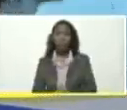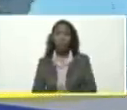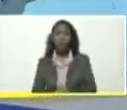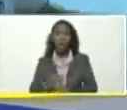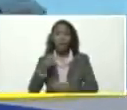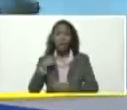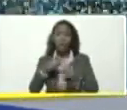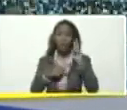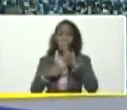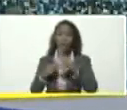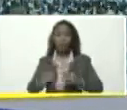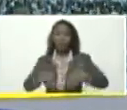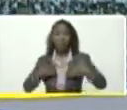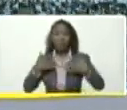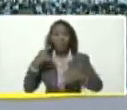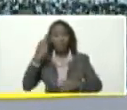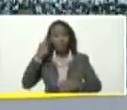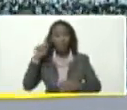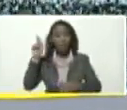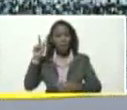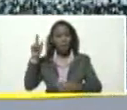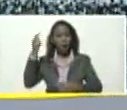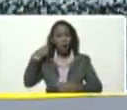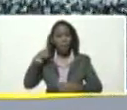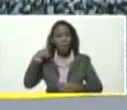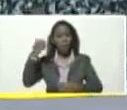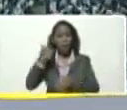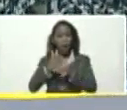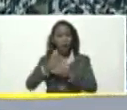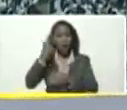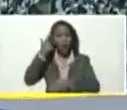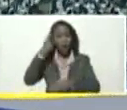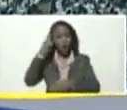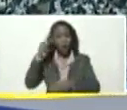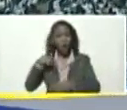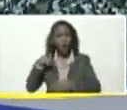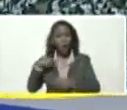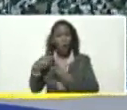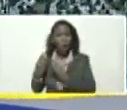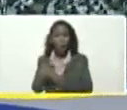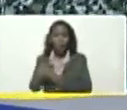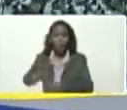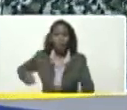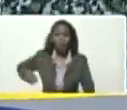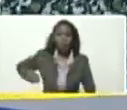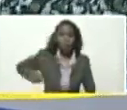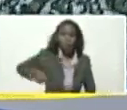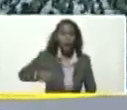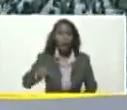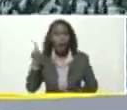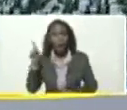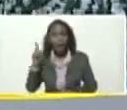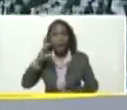mucha alegría y me trajo muchos recuerdos de cuando lo llevaba al núcleo